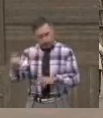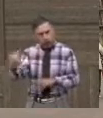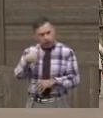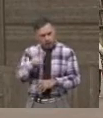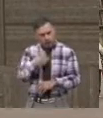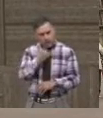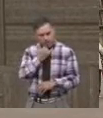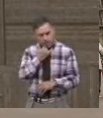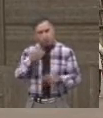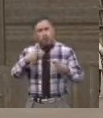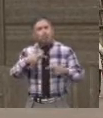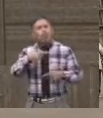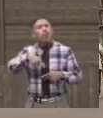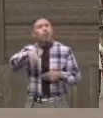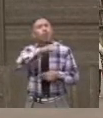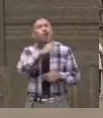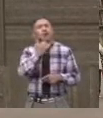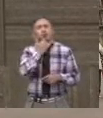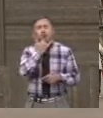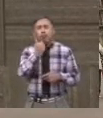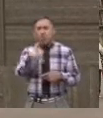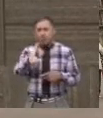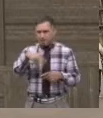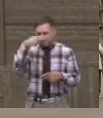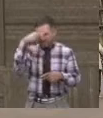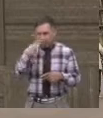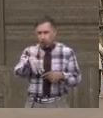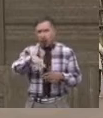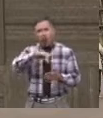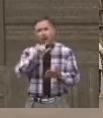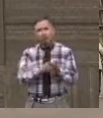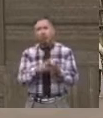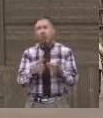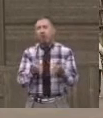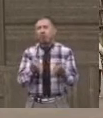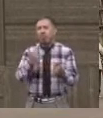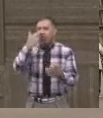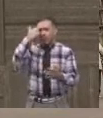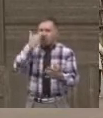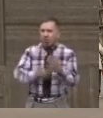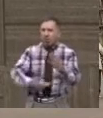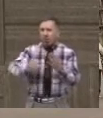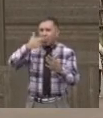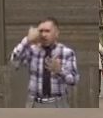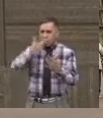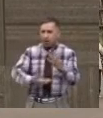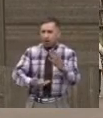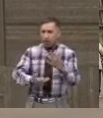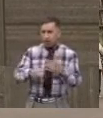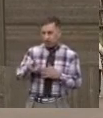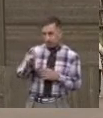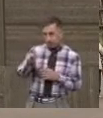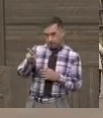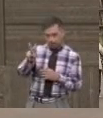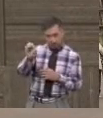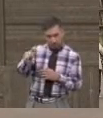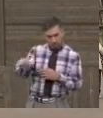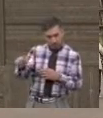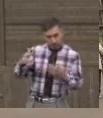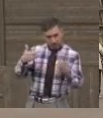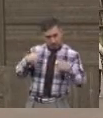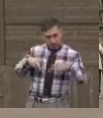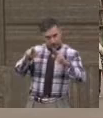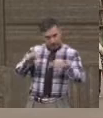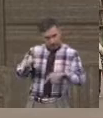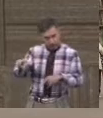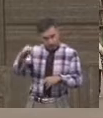estar violando las leyes en este país y no como pretende el representante del Partido Verde, después de